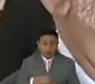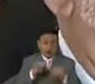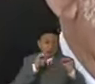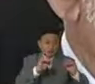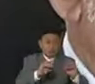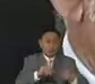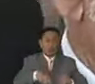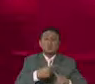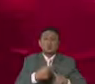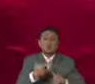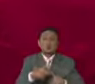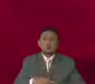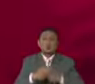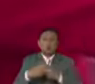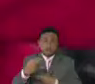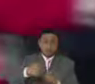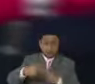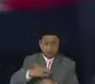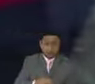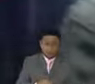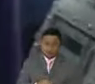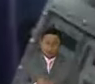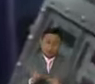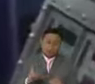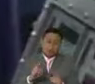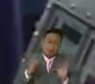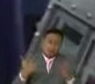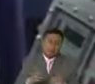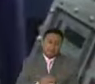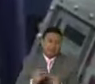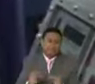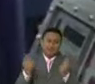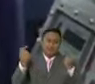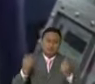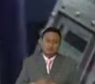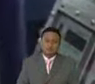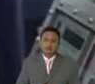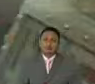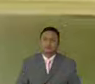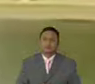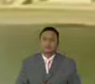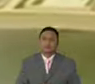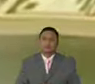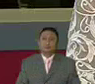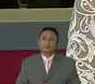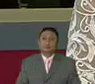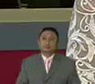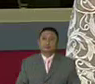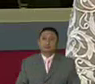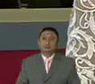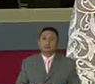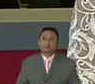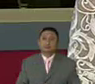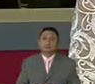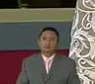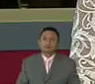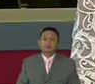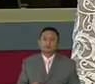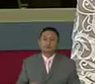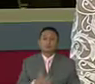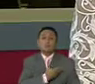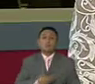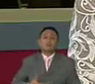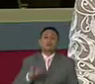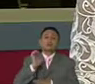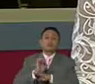arrancará esta renegociación, pero se espera que empiece de manera inmediata. Informó Javier Gallo. Además, el presidente de